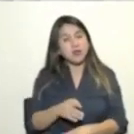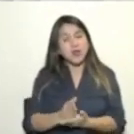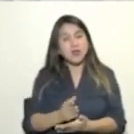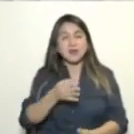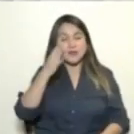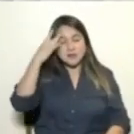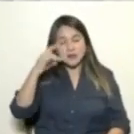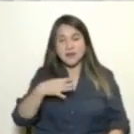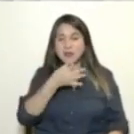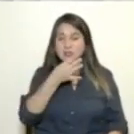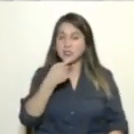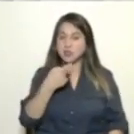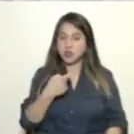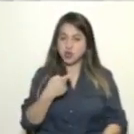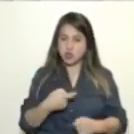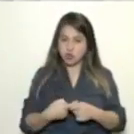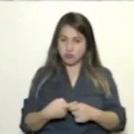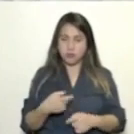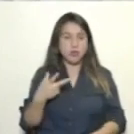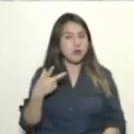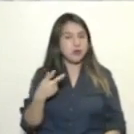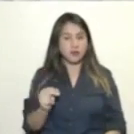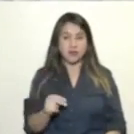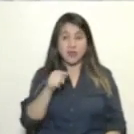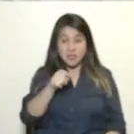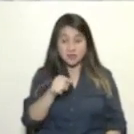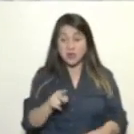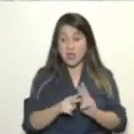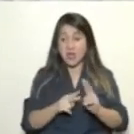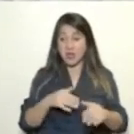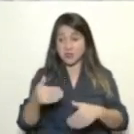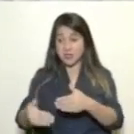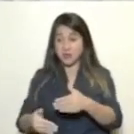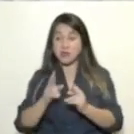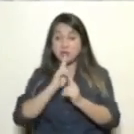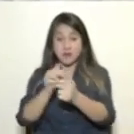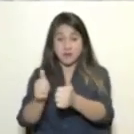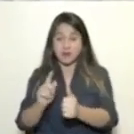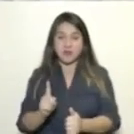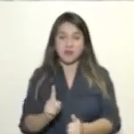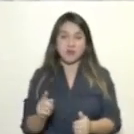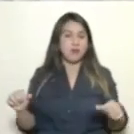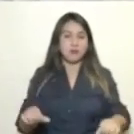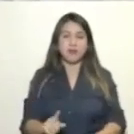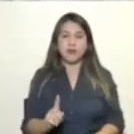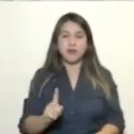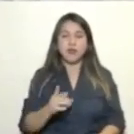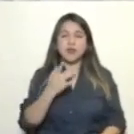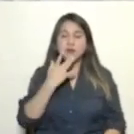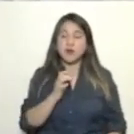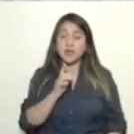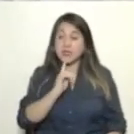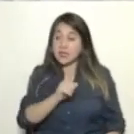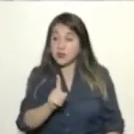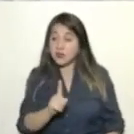no. Eso no es viable. Porque si no, entonces es el que grita